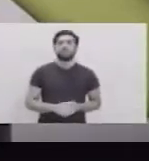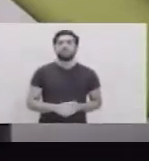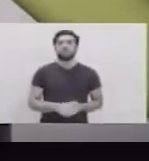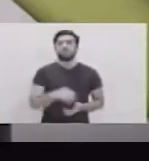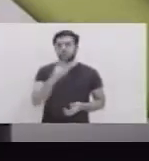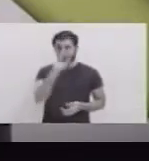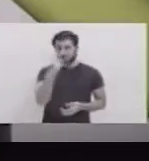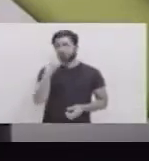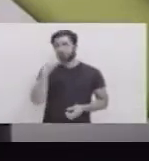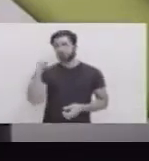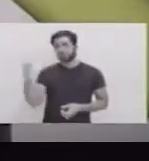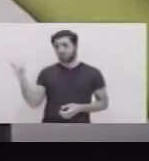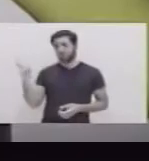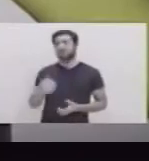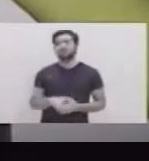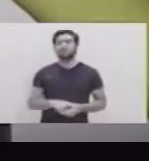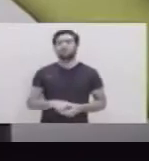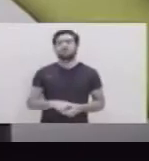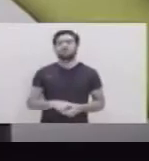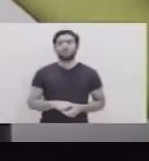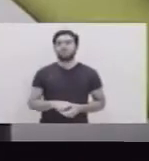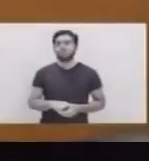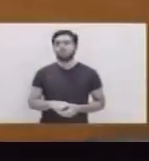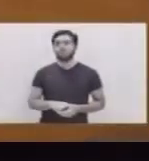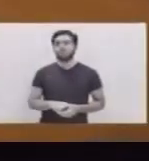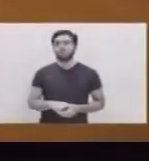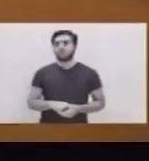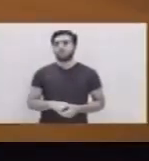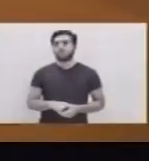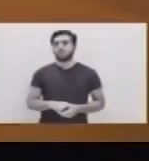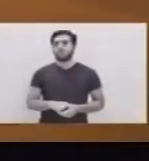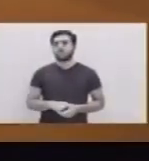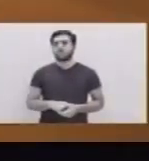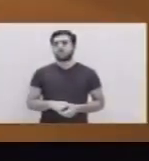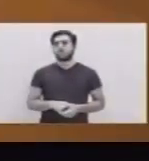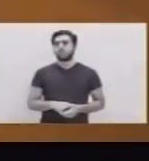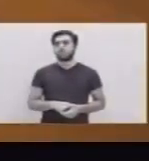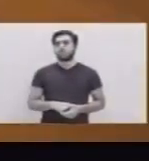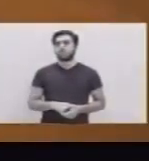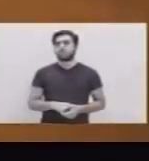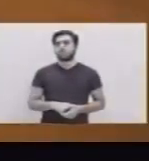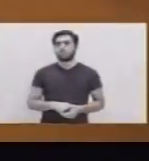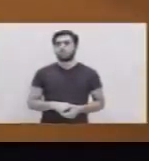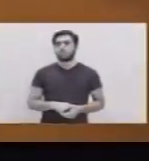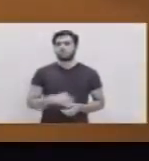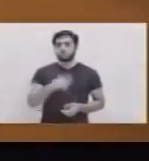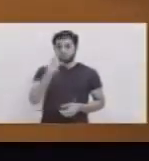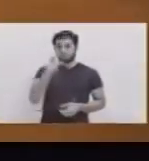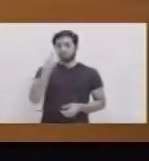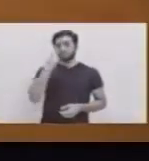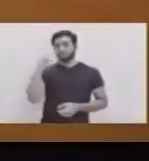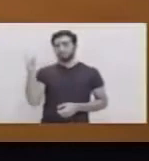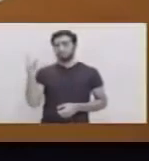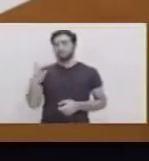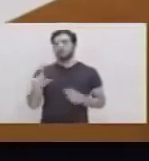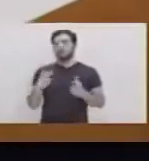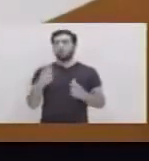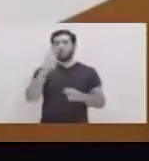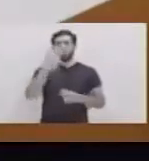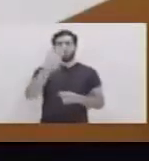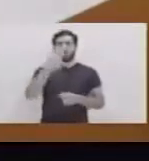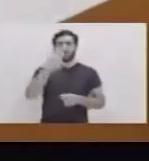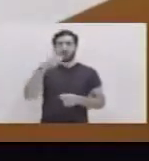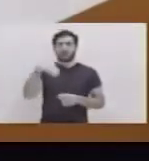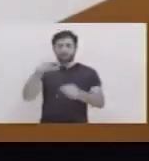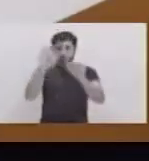línea horizontal y una línea vertical que me permita dividir en cuatro segmentos un